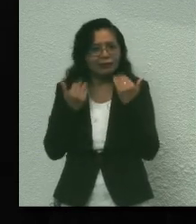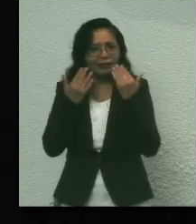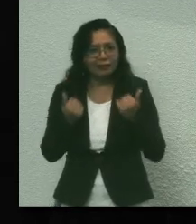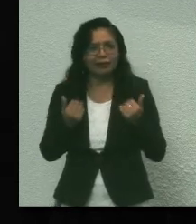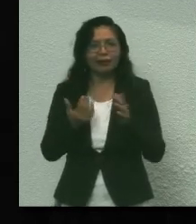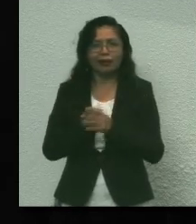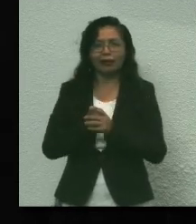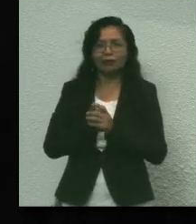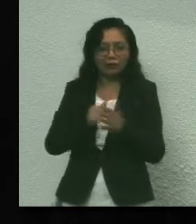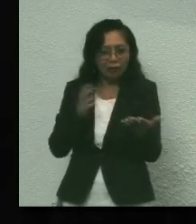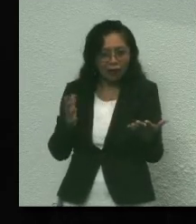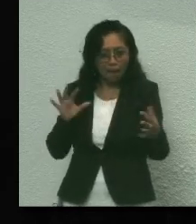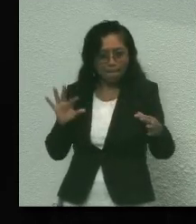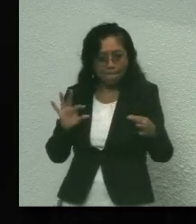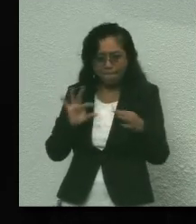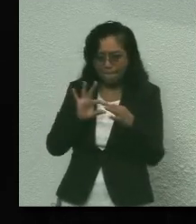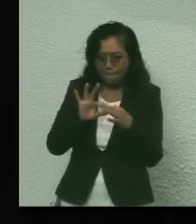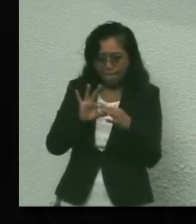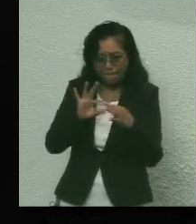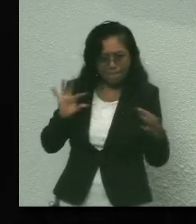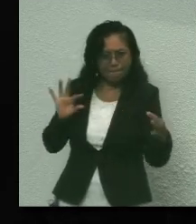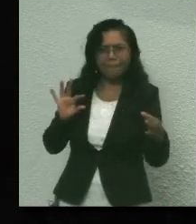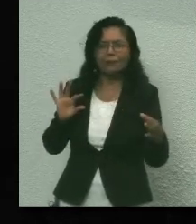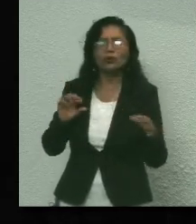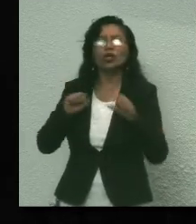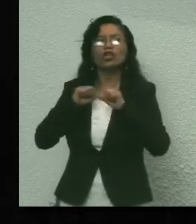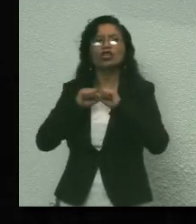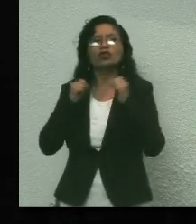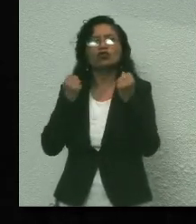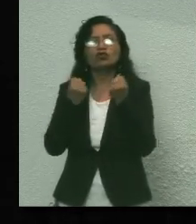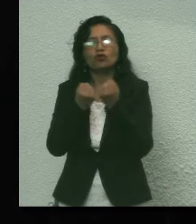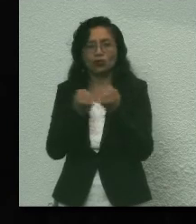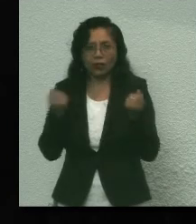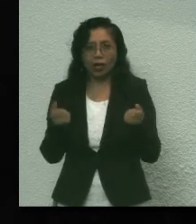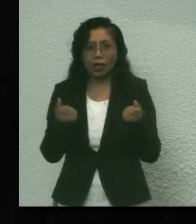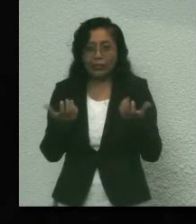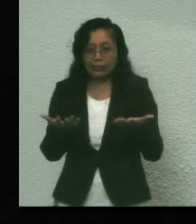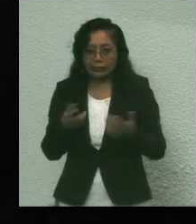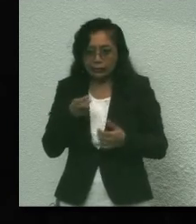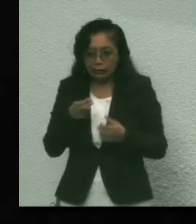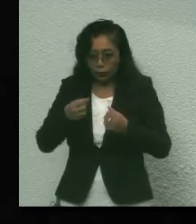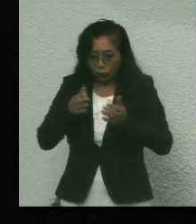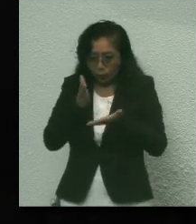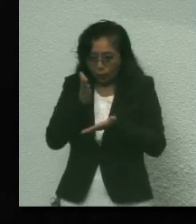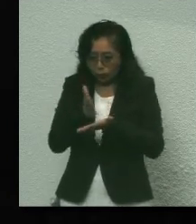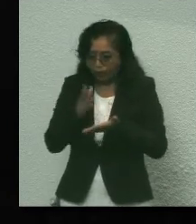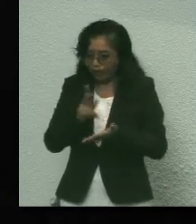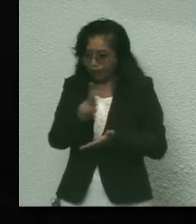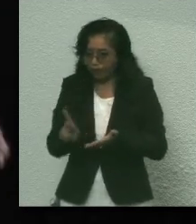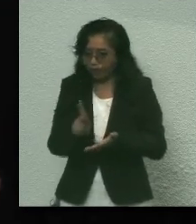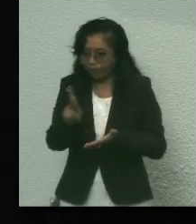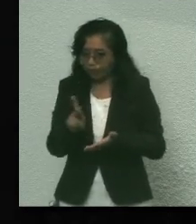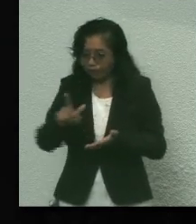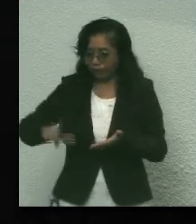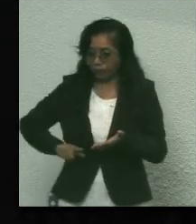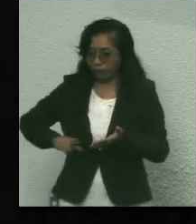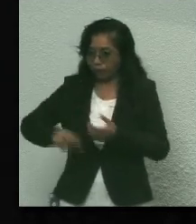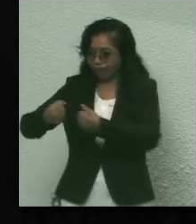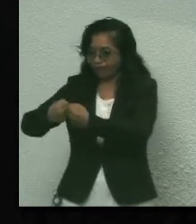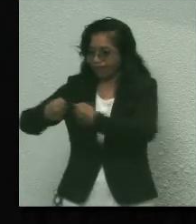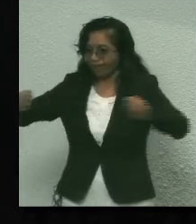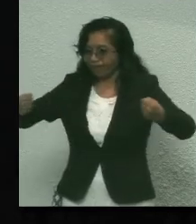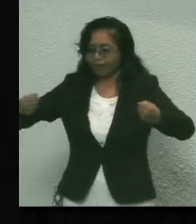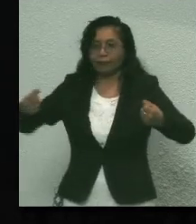la desvinculación social que ha abierto una brecha profunda entre pueblo y gobierno, agravada por